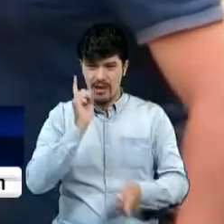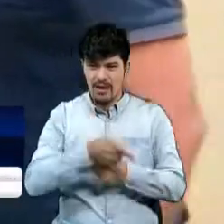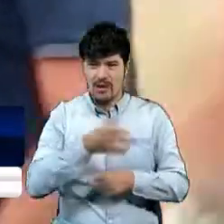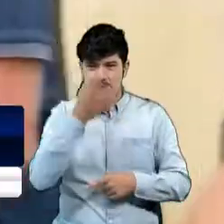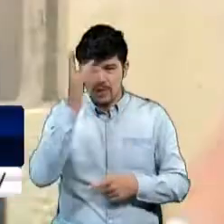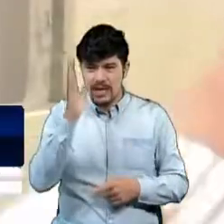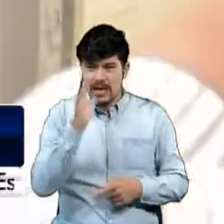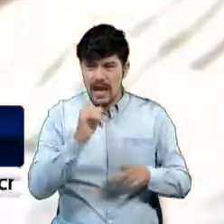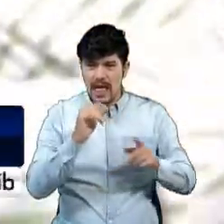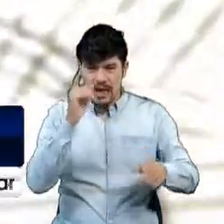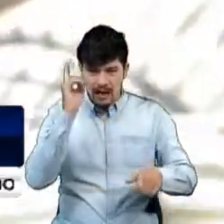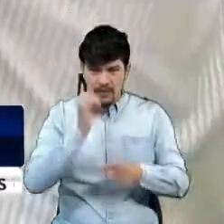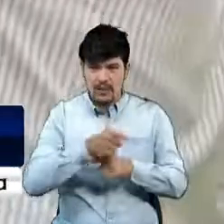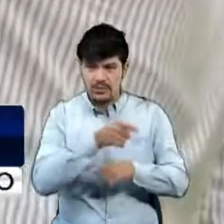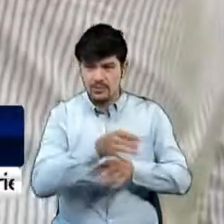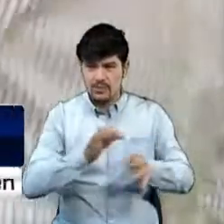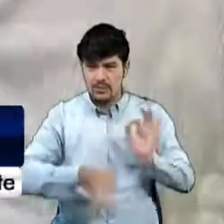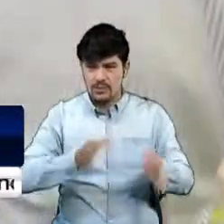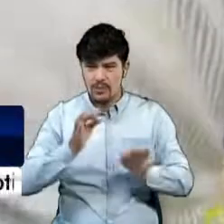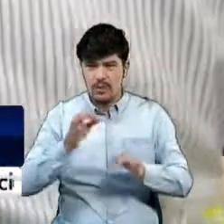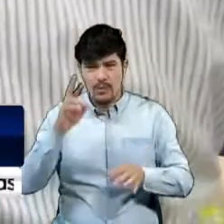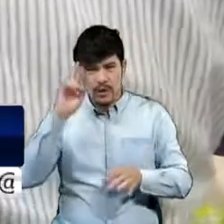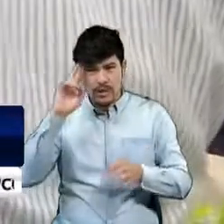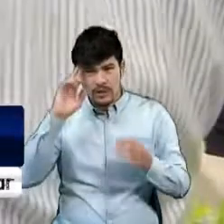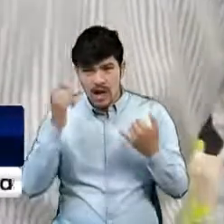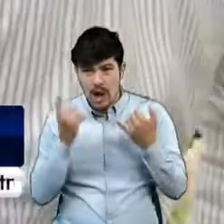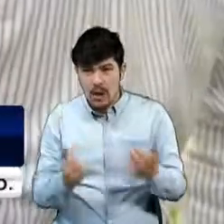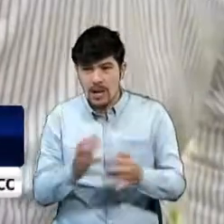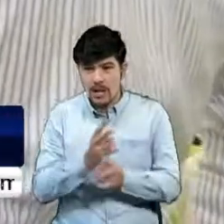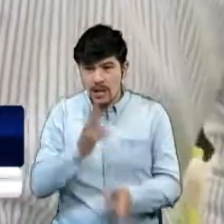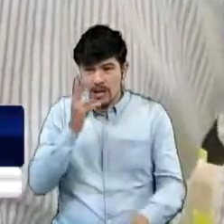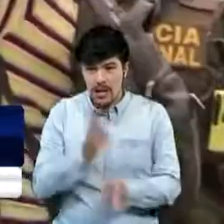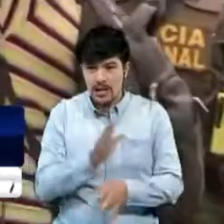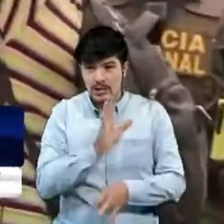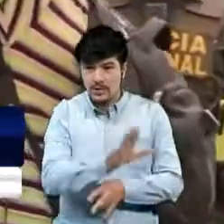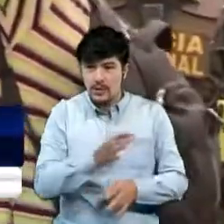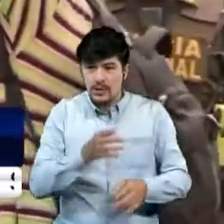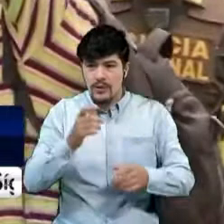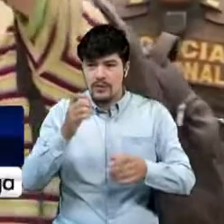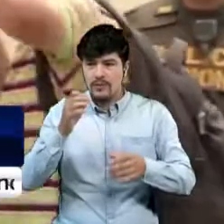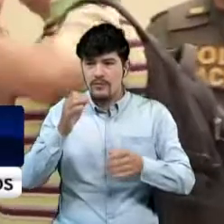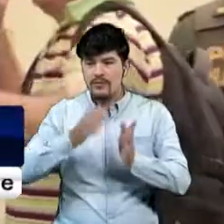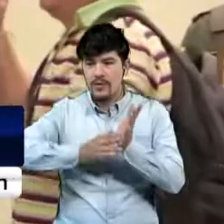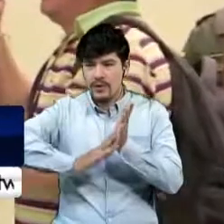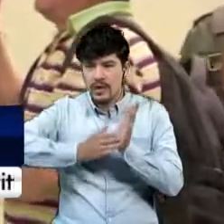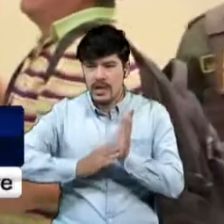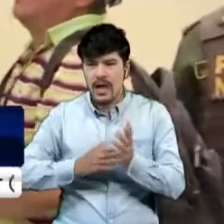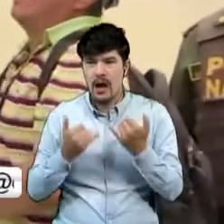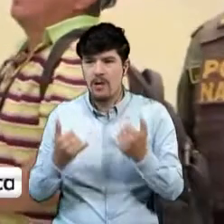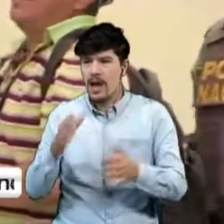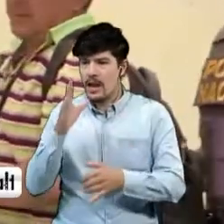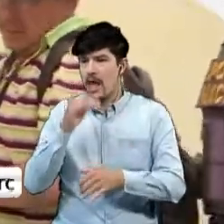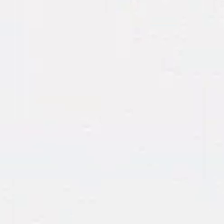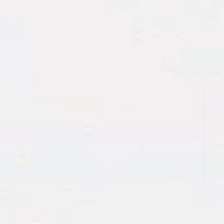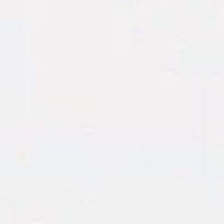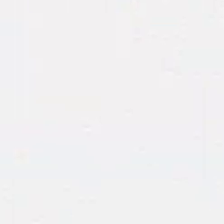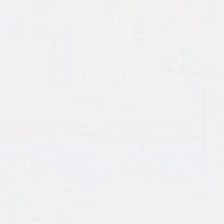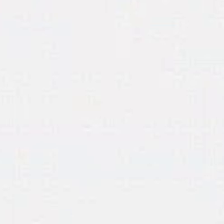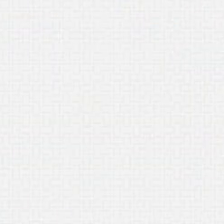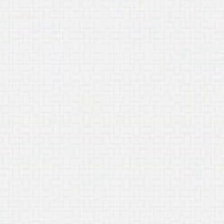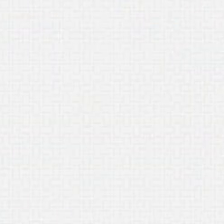por no acatar la orden judicial riesgo que la actual administración de floridablanca aparentemente no asumiría